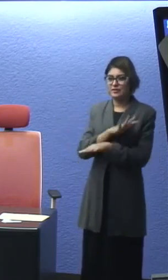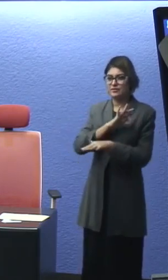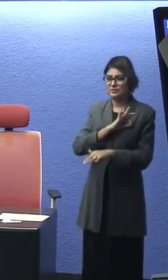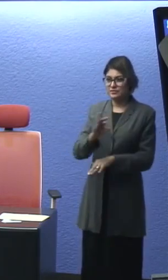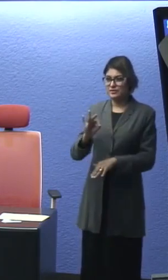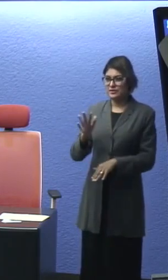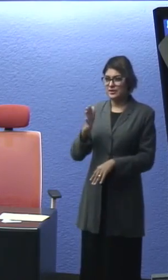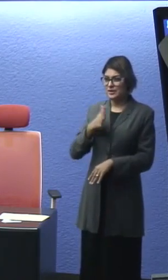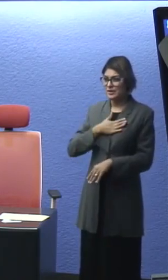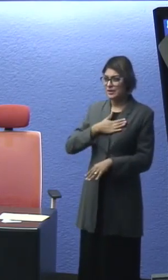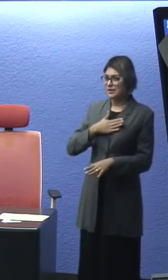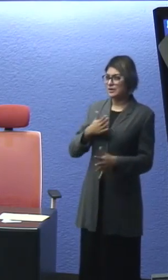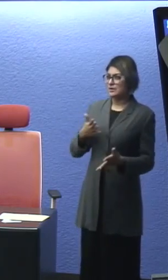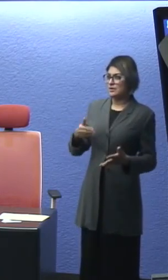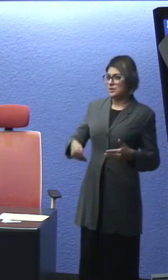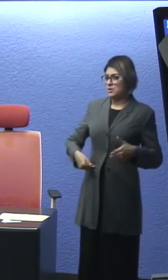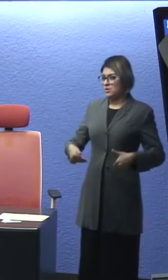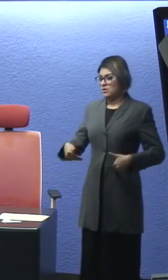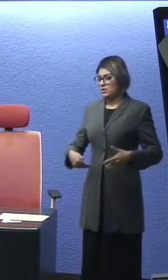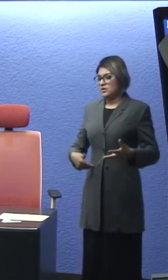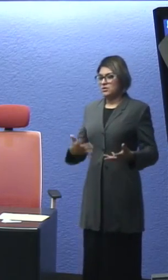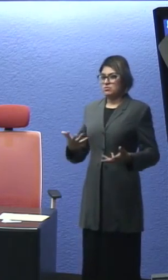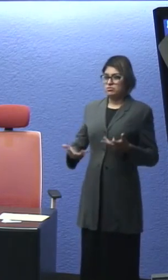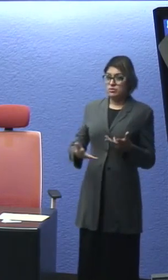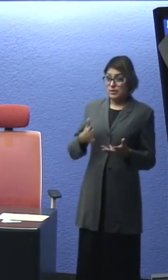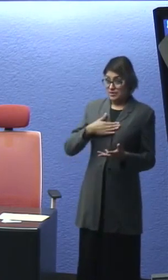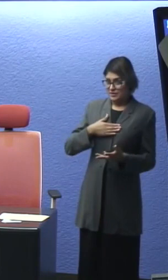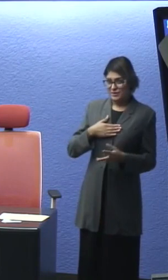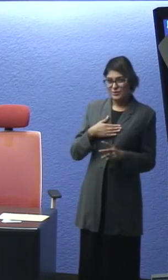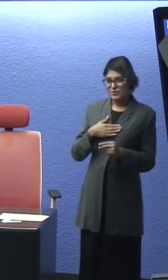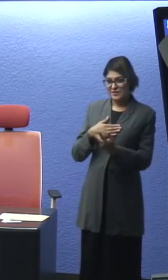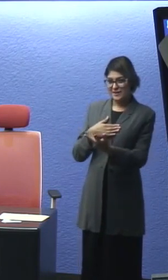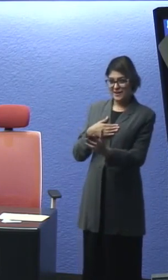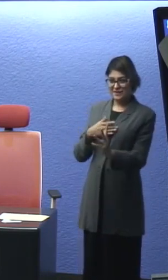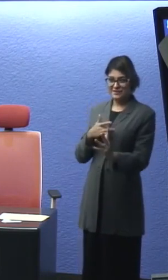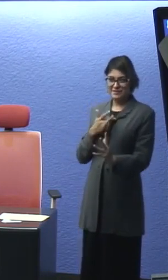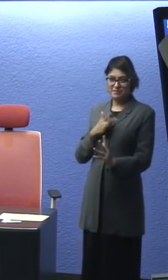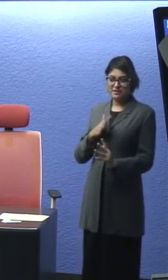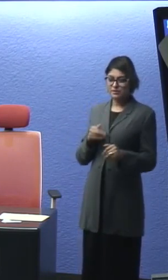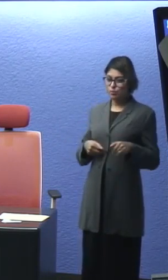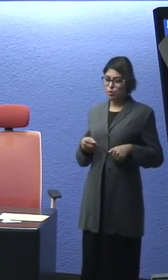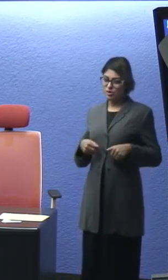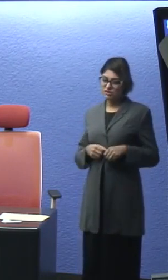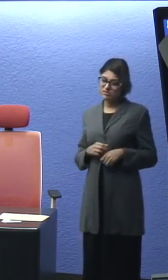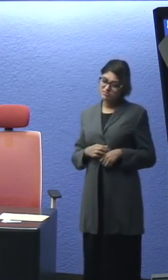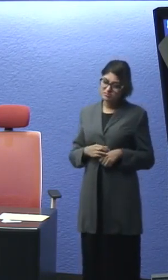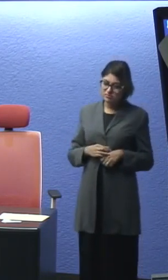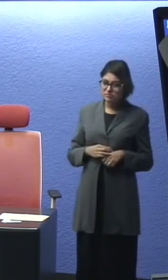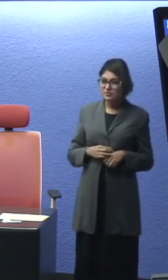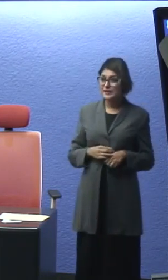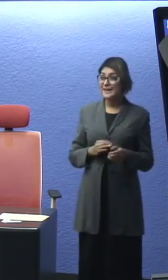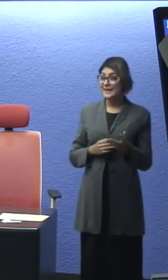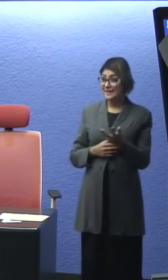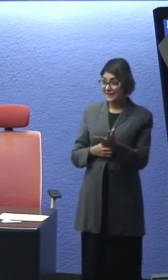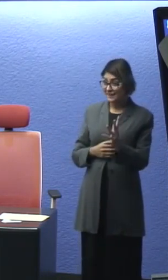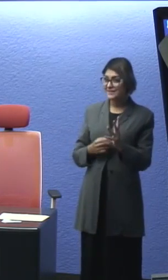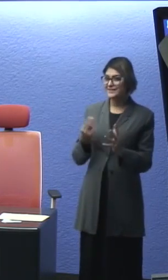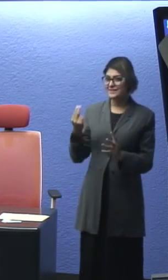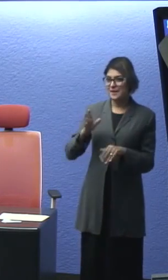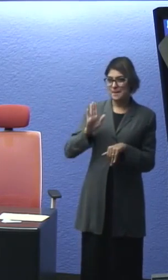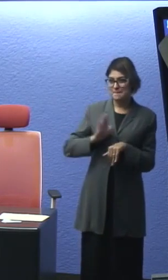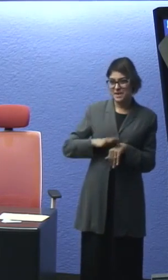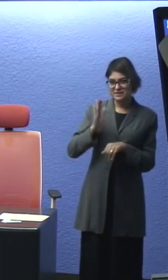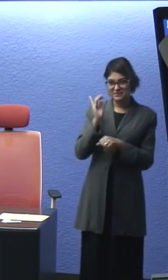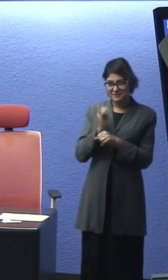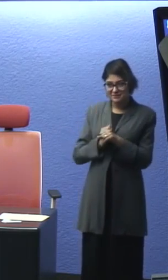sea, pues qué. Entonces hay que señalar que la incomodidad es suya, y por eso ellos son los que tienen que estudiar